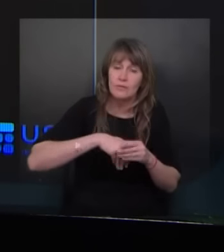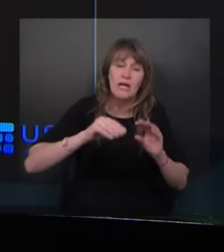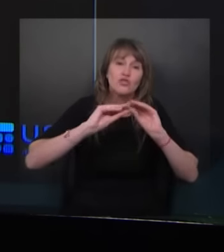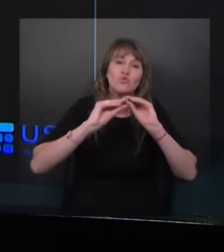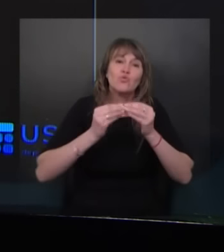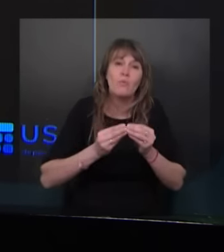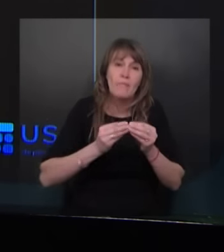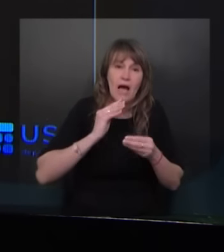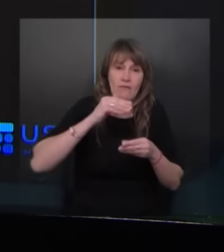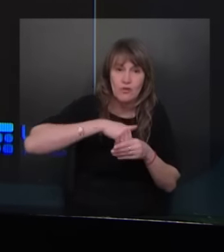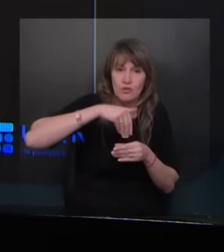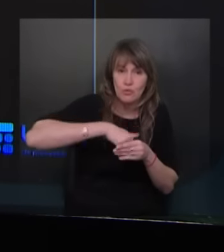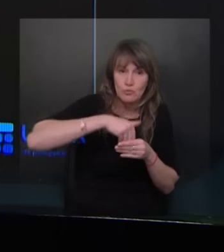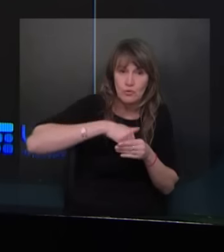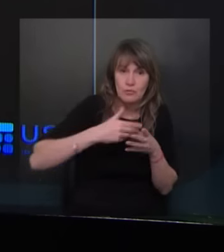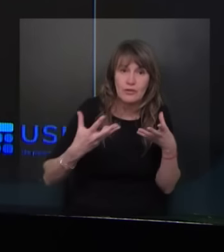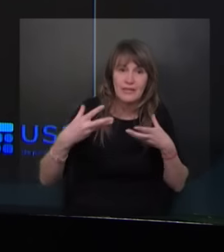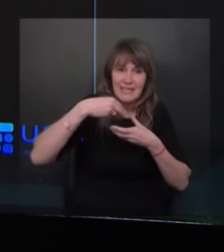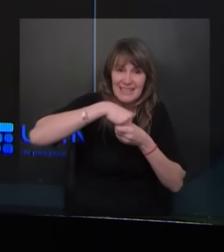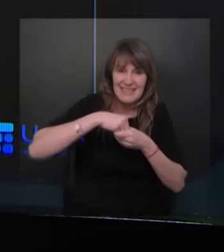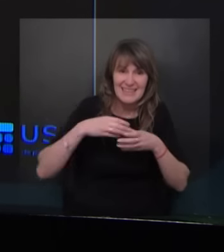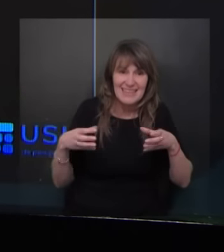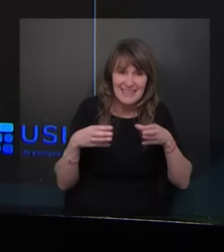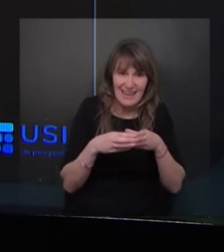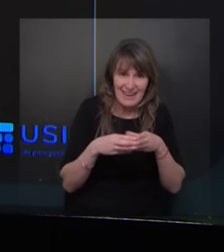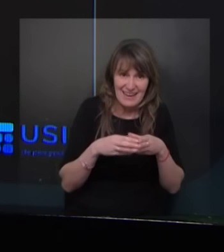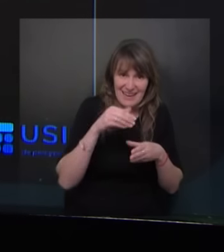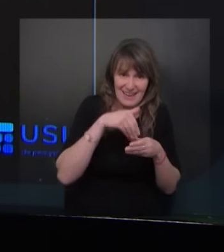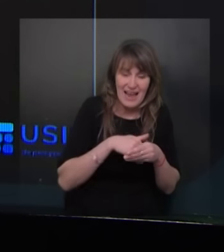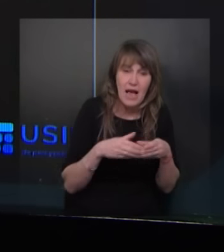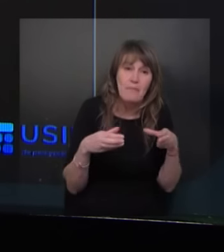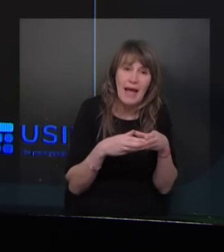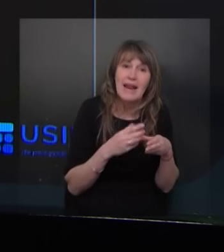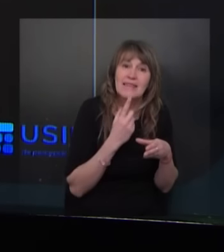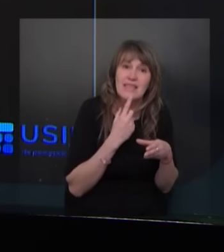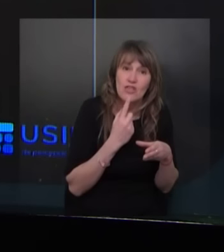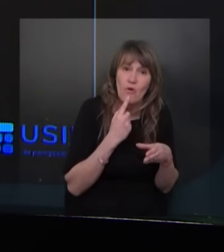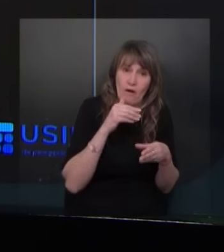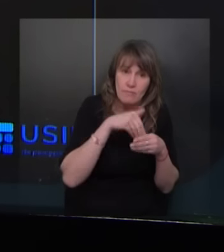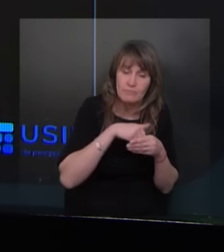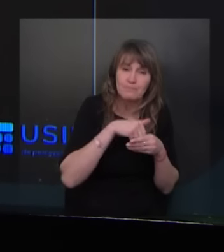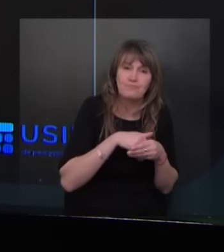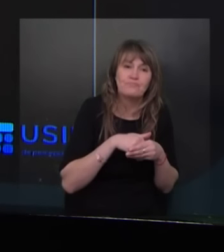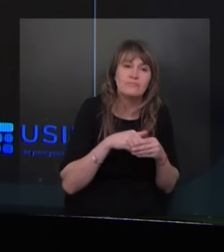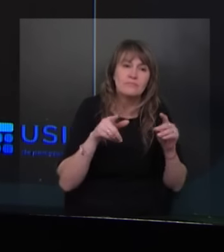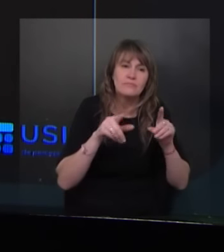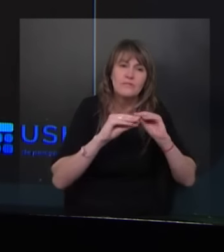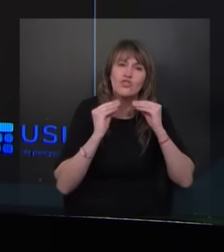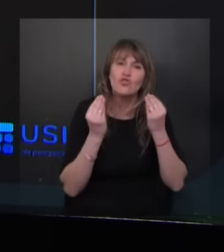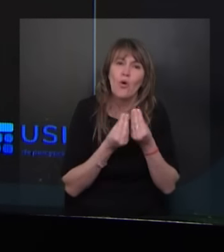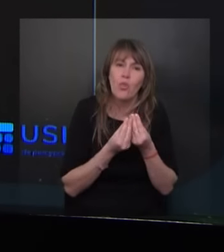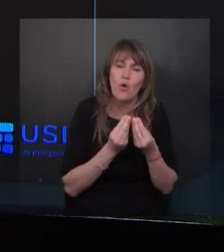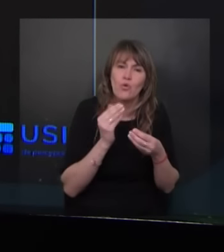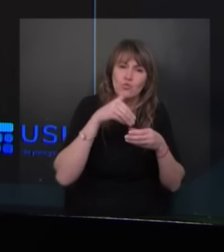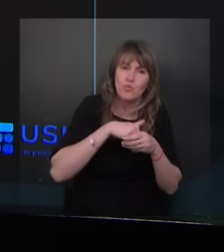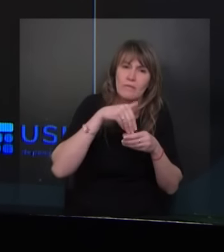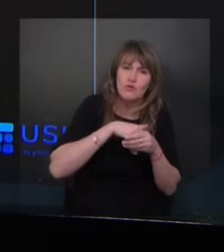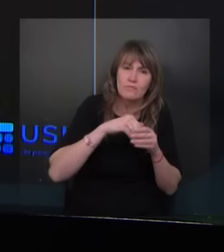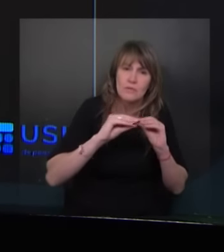las internas tienen algo que ver o no y qué es lo que nos muestra acá en primer lugar que vemos Que si sumamos toda la coalición